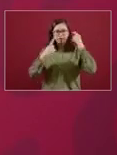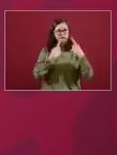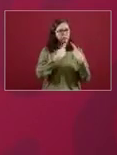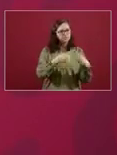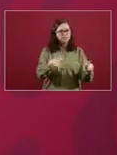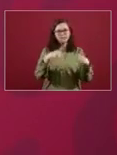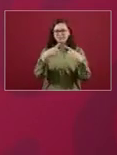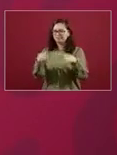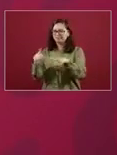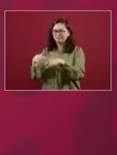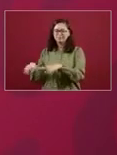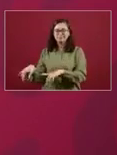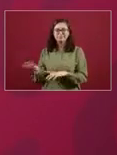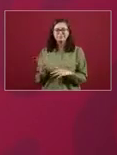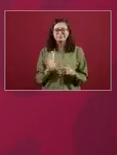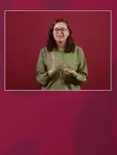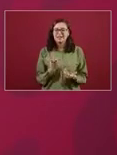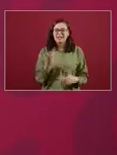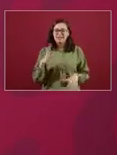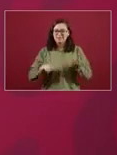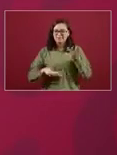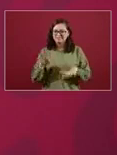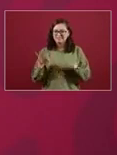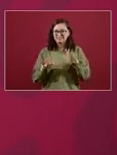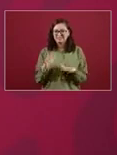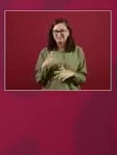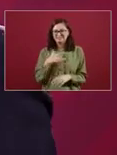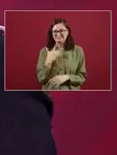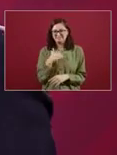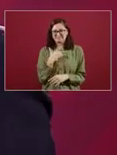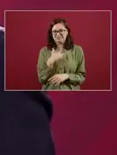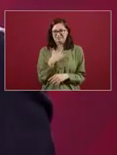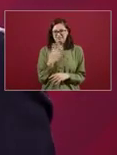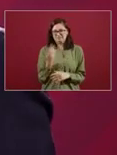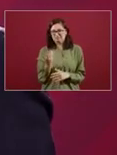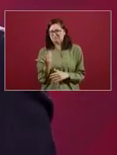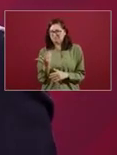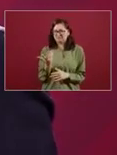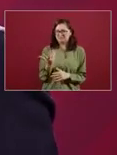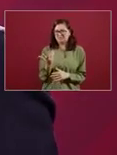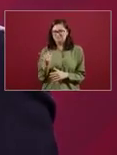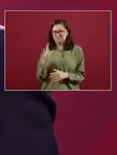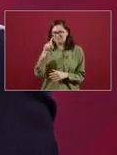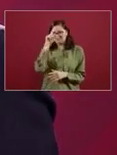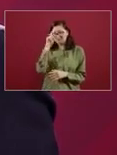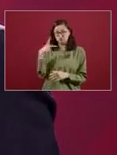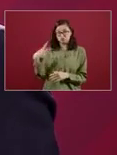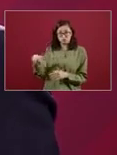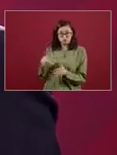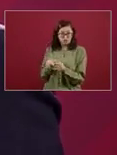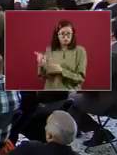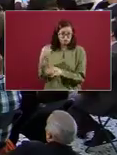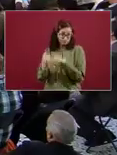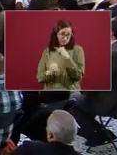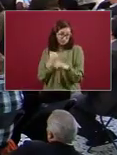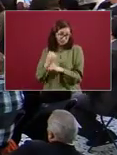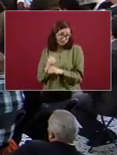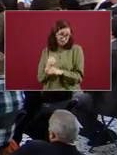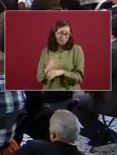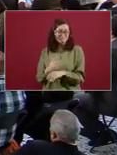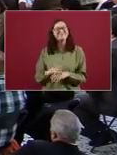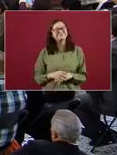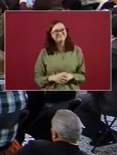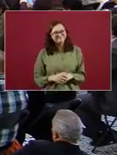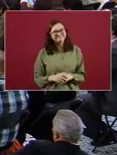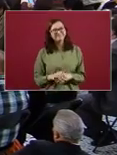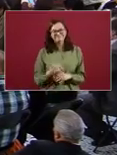interpretaciones y hasta a conjeturas. Pero es un derecho internacional también de él. Sí, pero